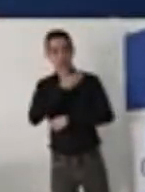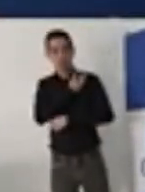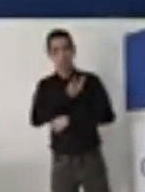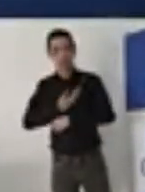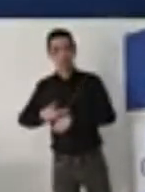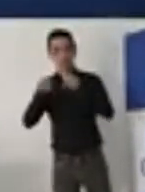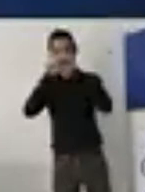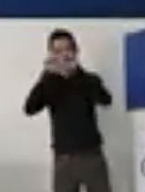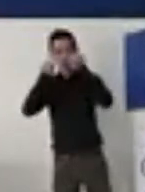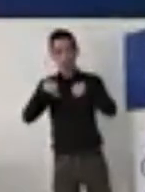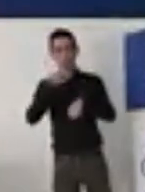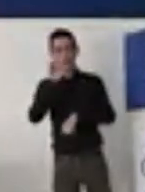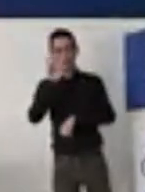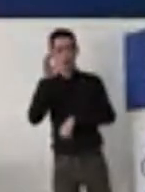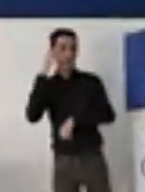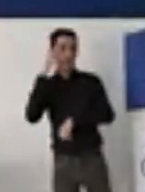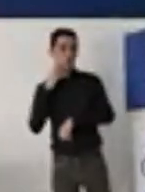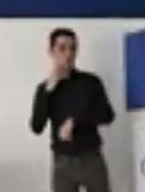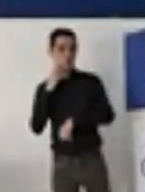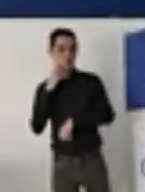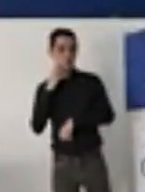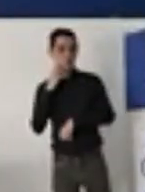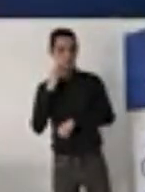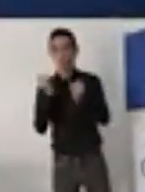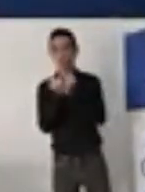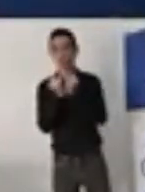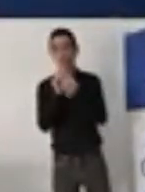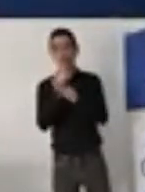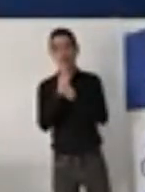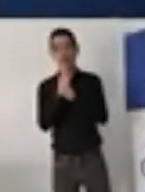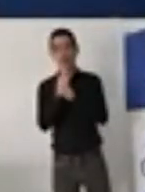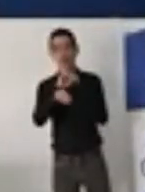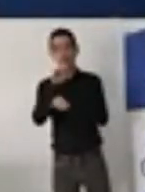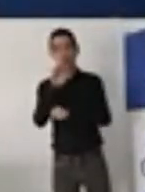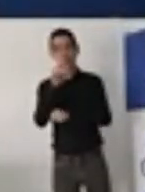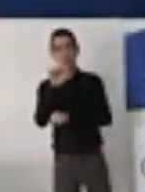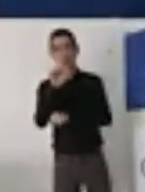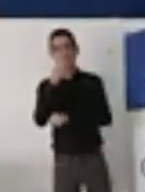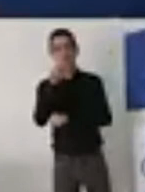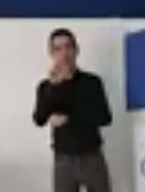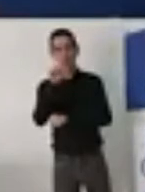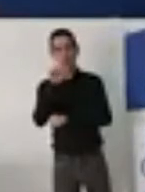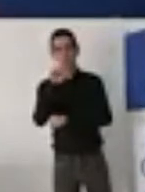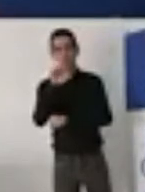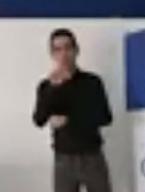Jorge Hernández, Director General de Educafin del Estado de Guanajuato.